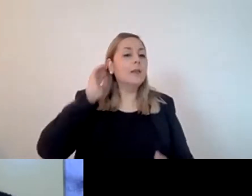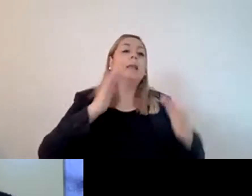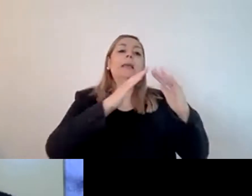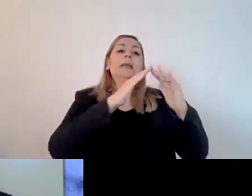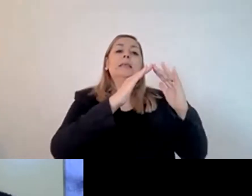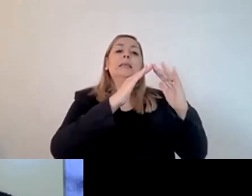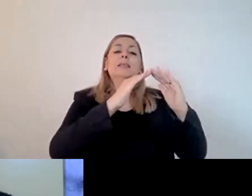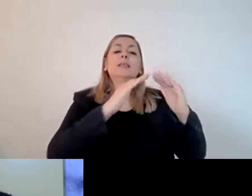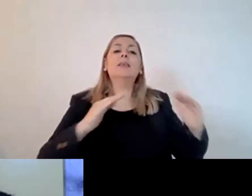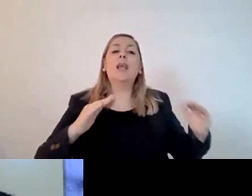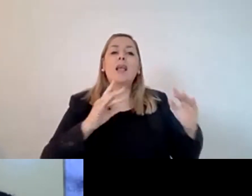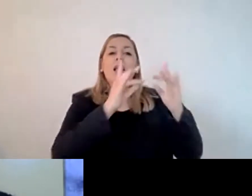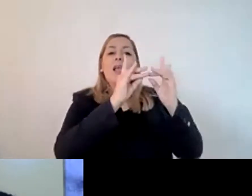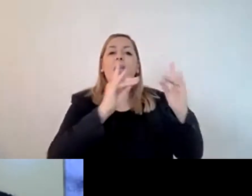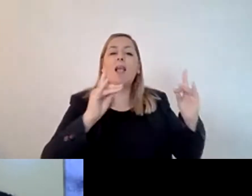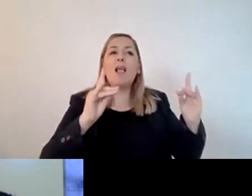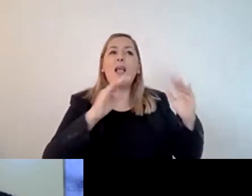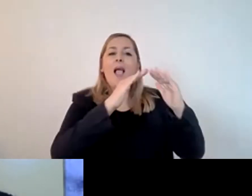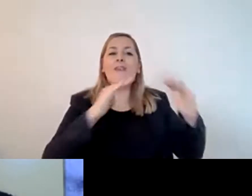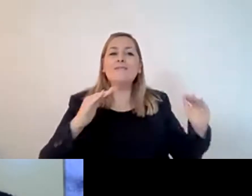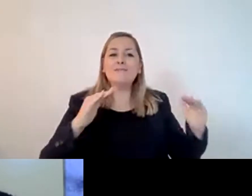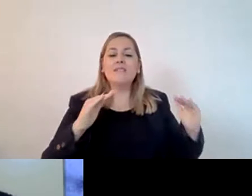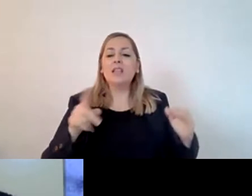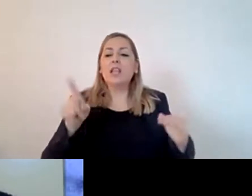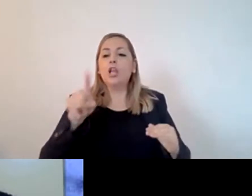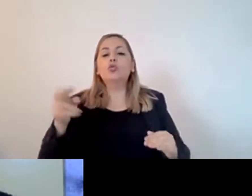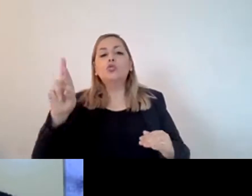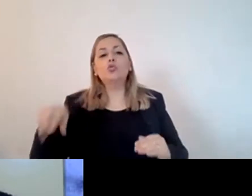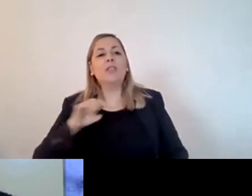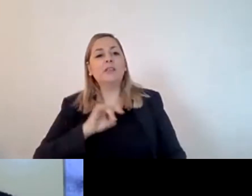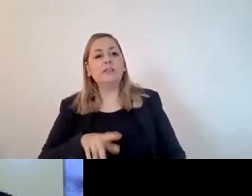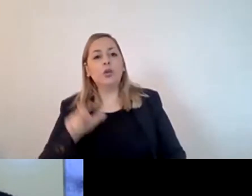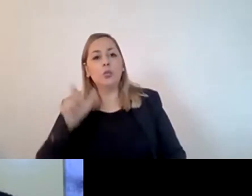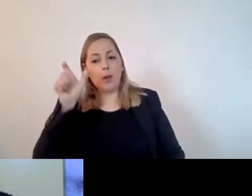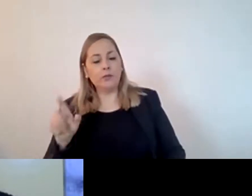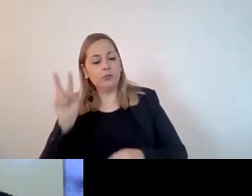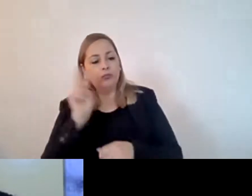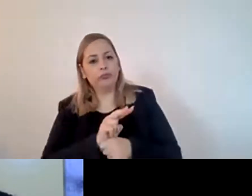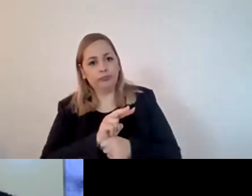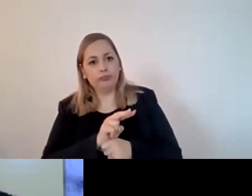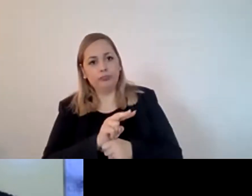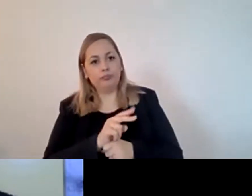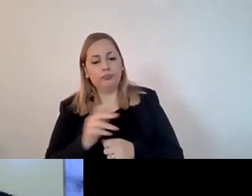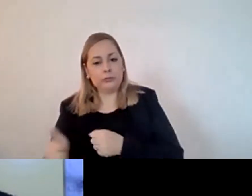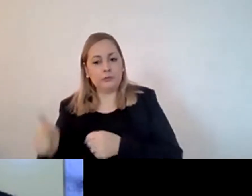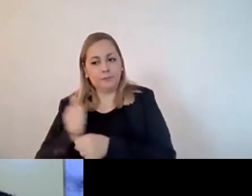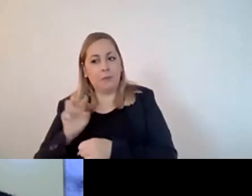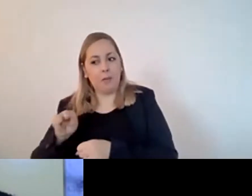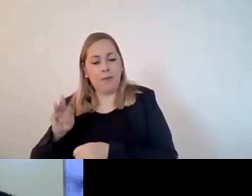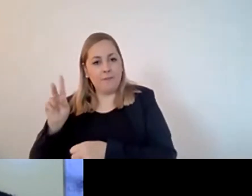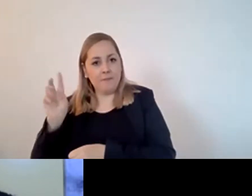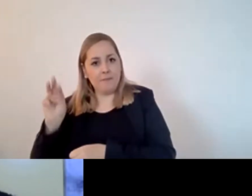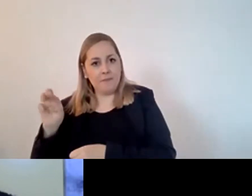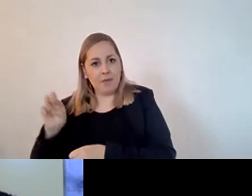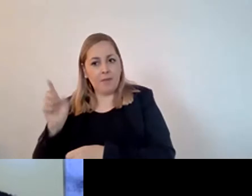de Chile, pero le habían puesto una persona para que lo supervigilara, uno que estaba por debajo de él, pero en